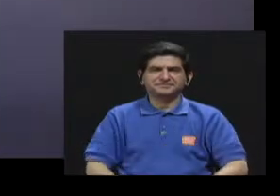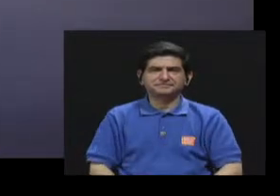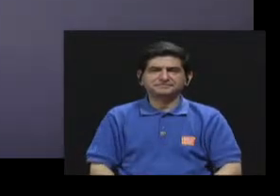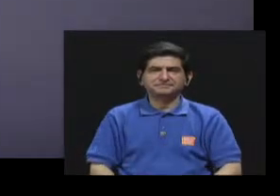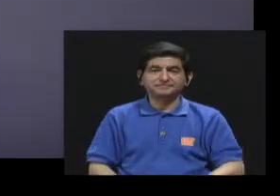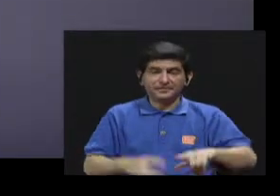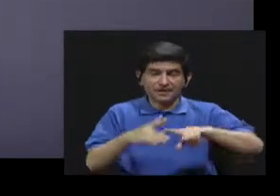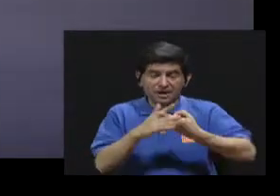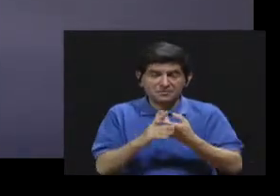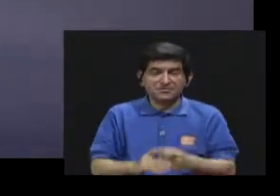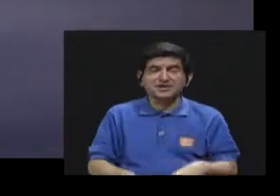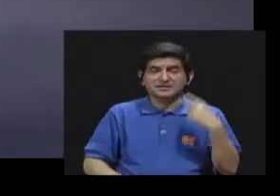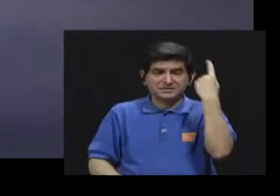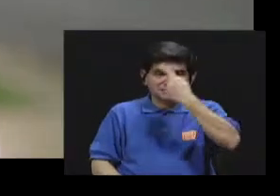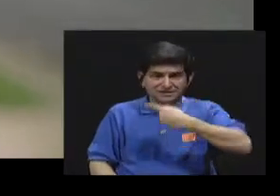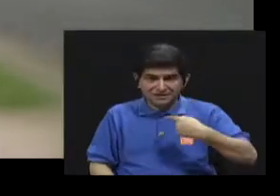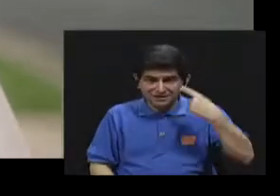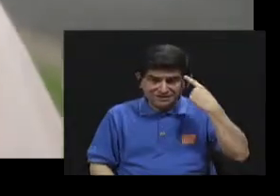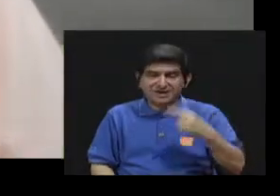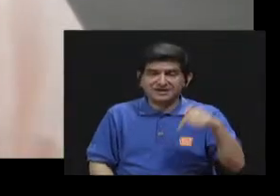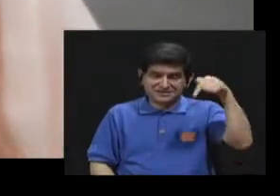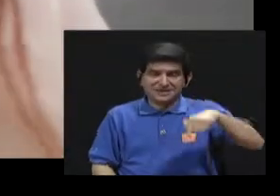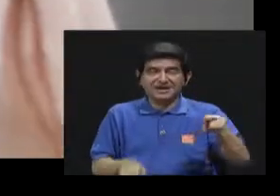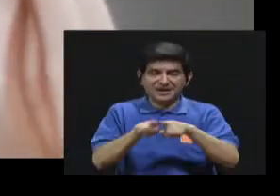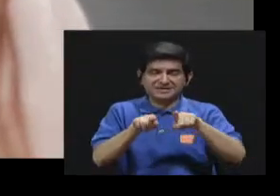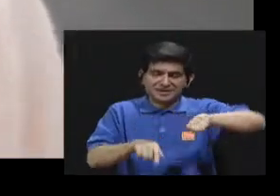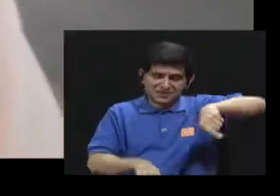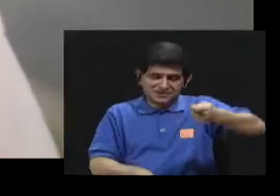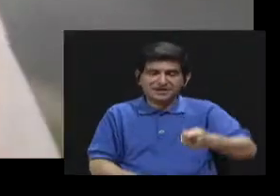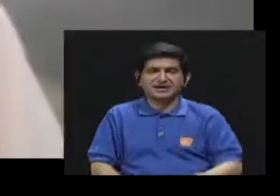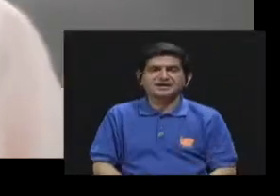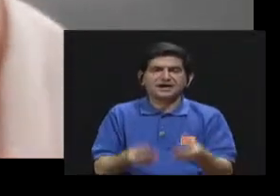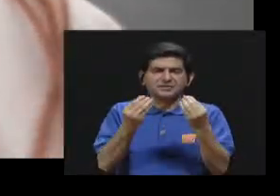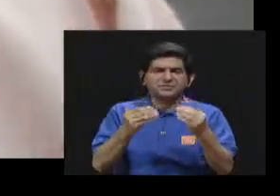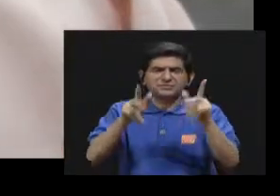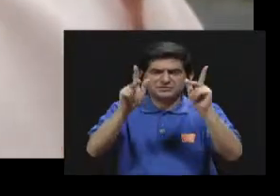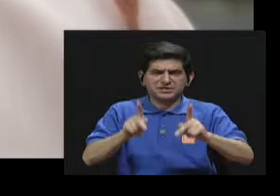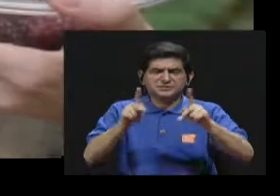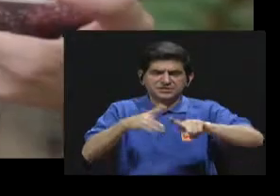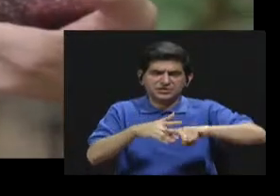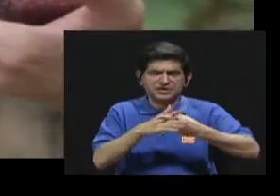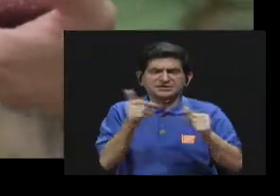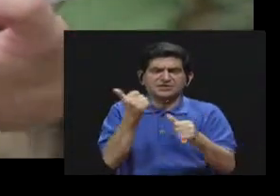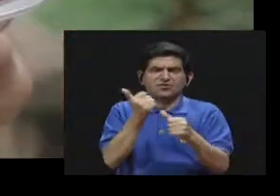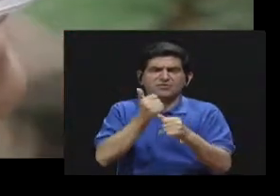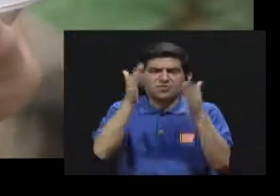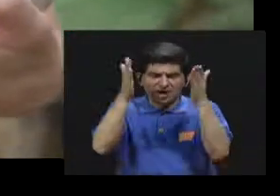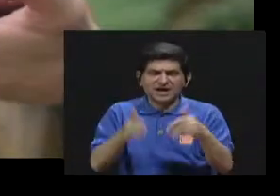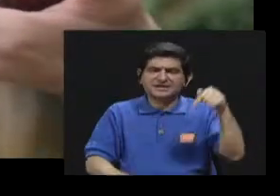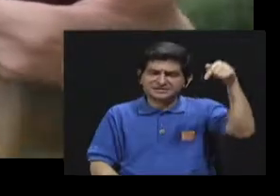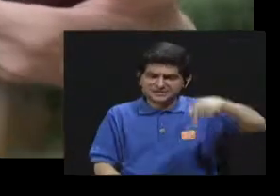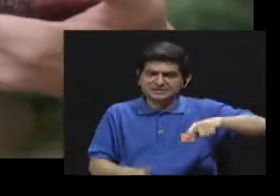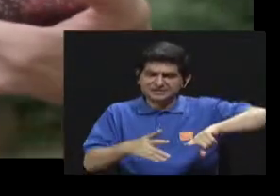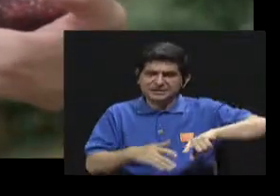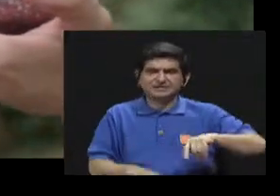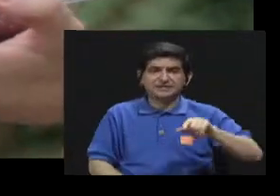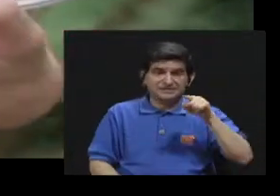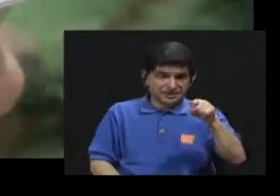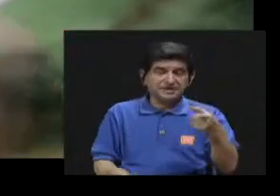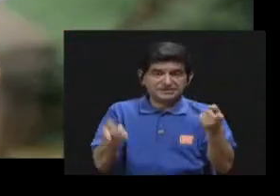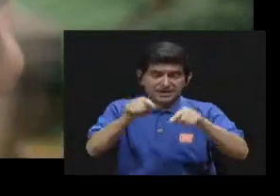Se empiezan a ver caras que pasan por el canal también, ¿verdad? Muchos de nuestros chicos que empiezan como asistentes aquí después. Como